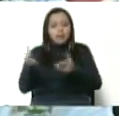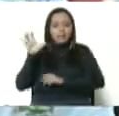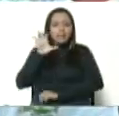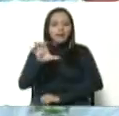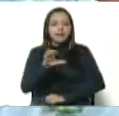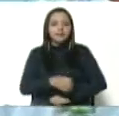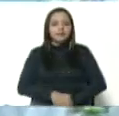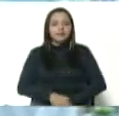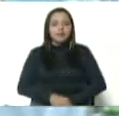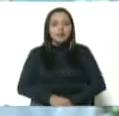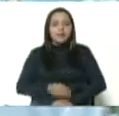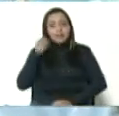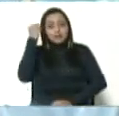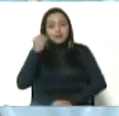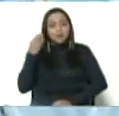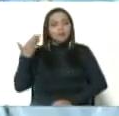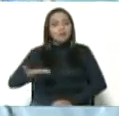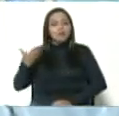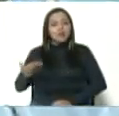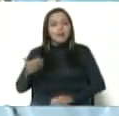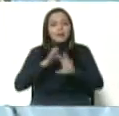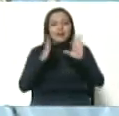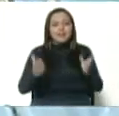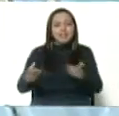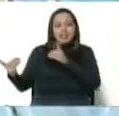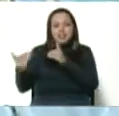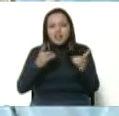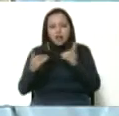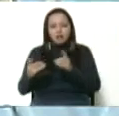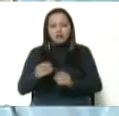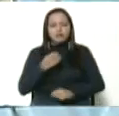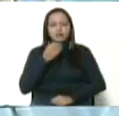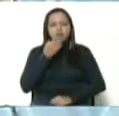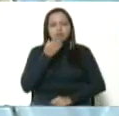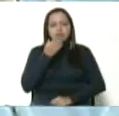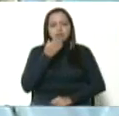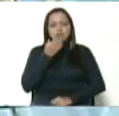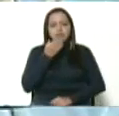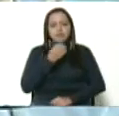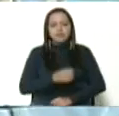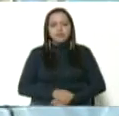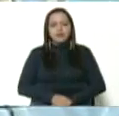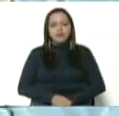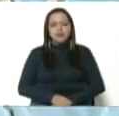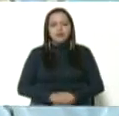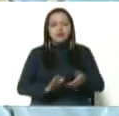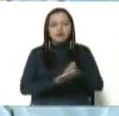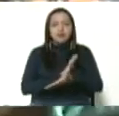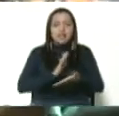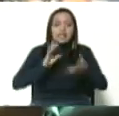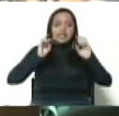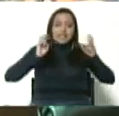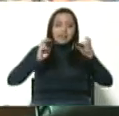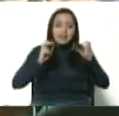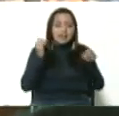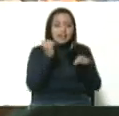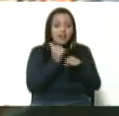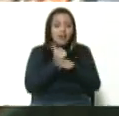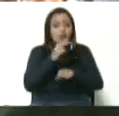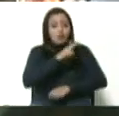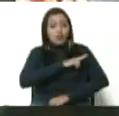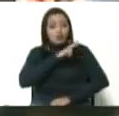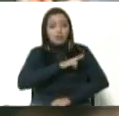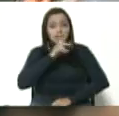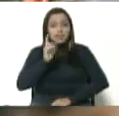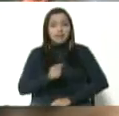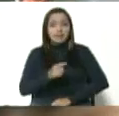Nosotros consideramos que es importante esta mesa de diálogo, no solamente para tratar el tema del empleo formal, sino de abordar los temas